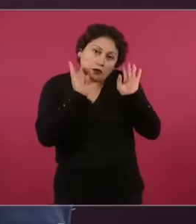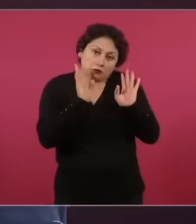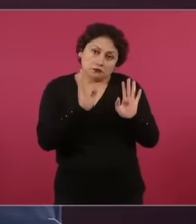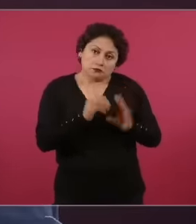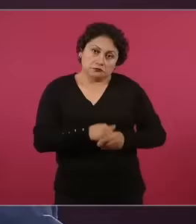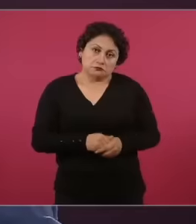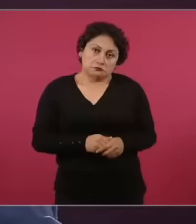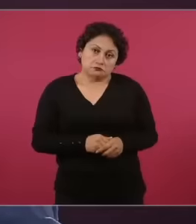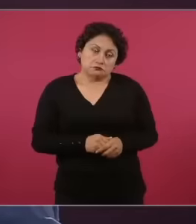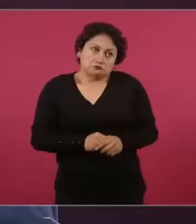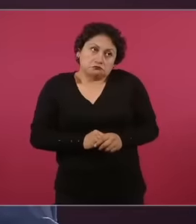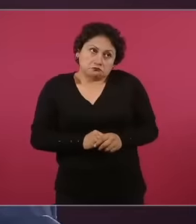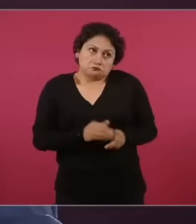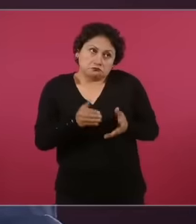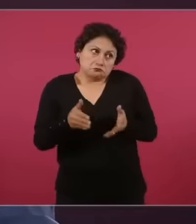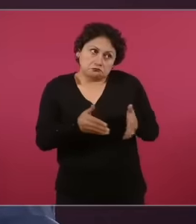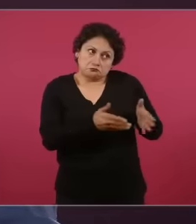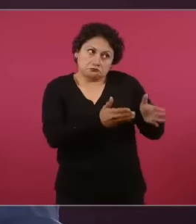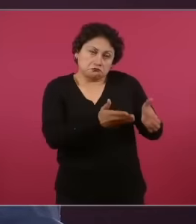Sigue usted su camino.